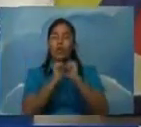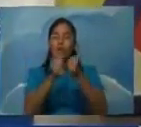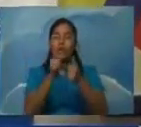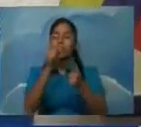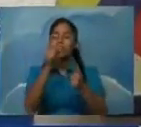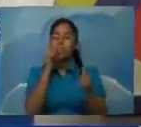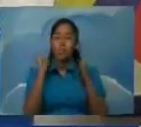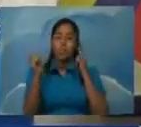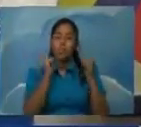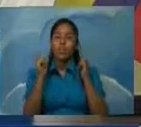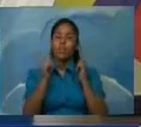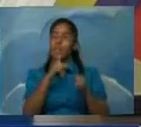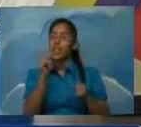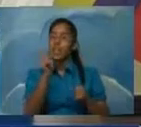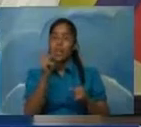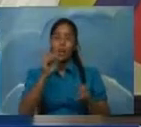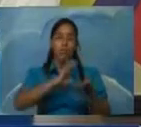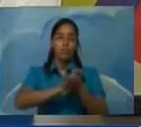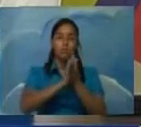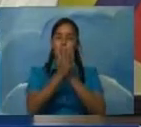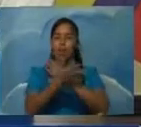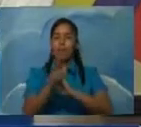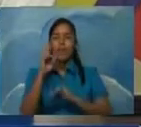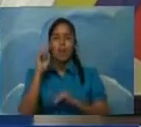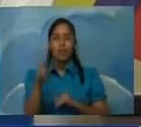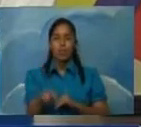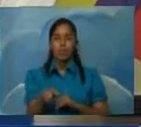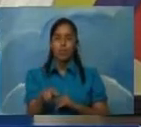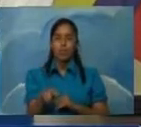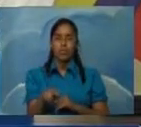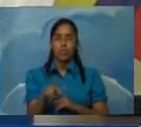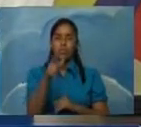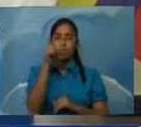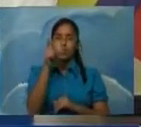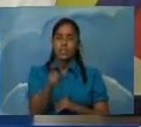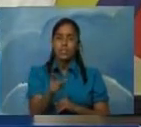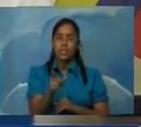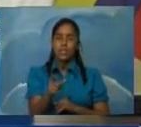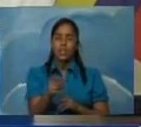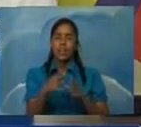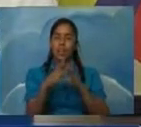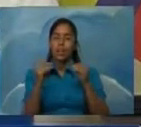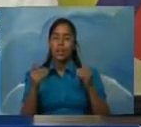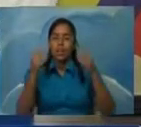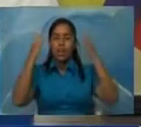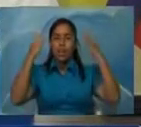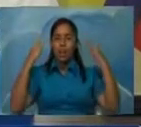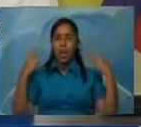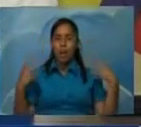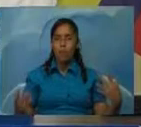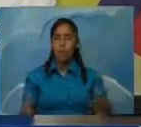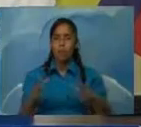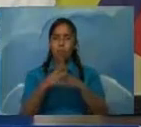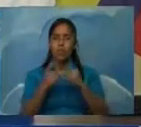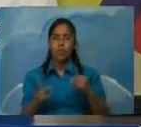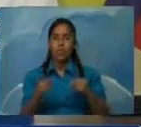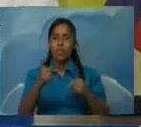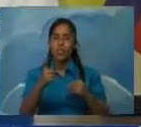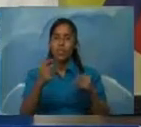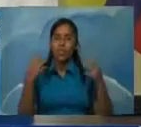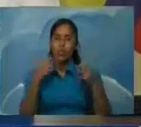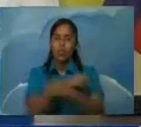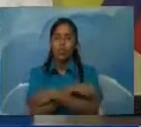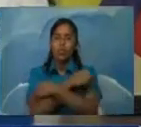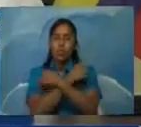una fiesta que no se acabará más nunca. Será las bodas, la cena del